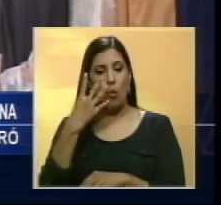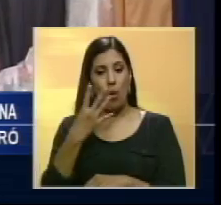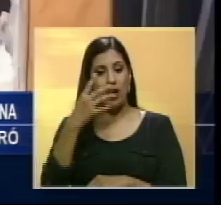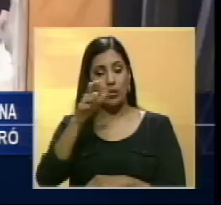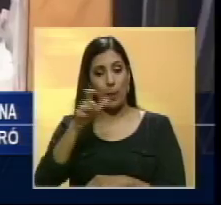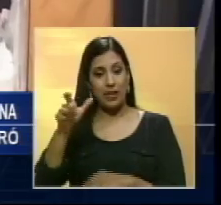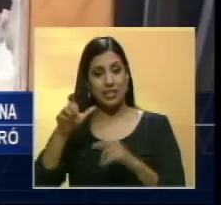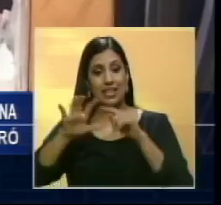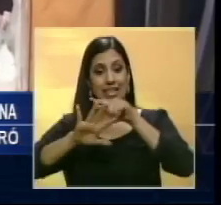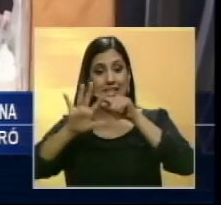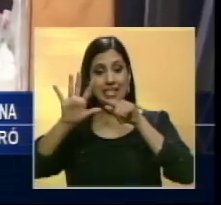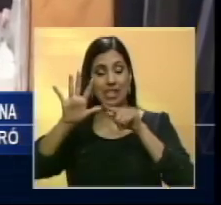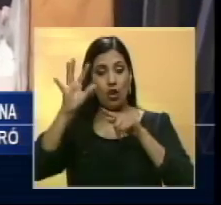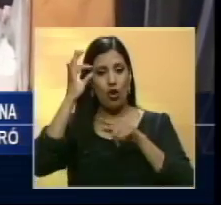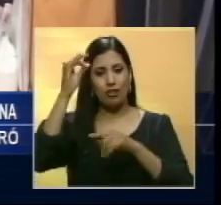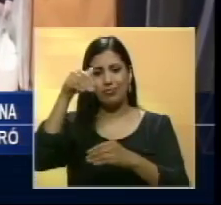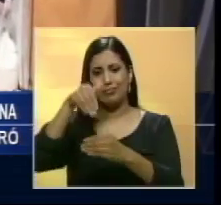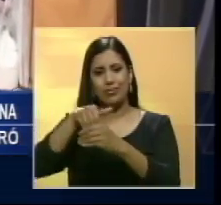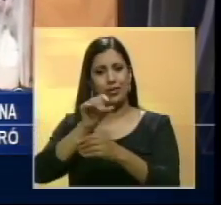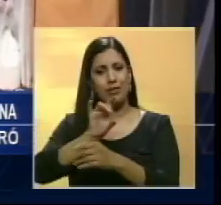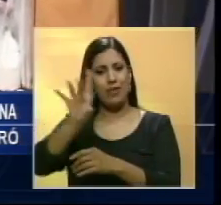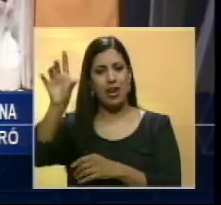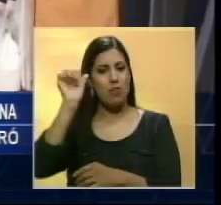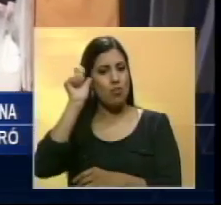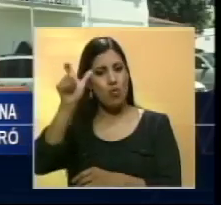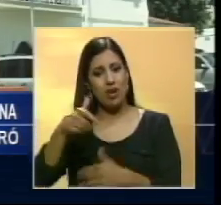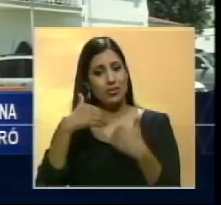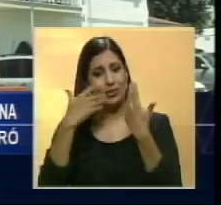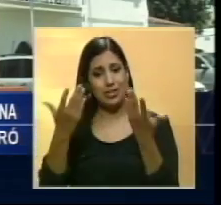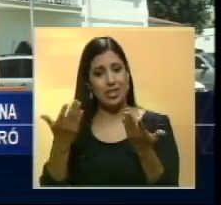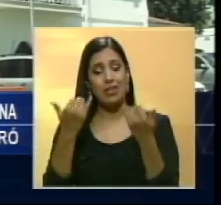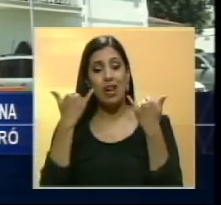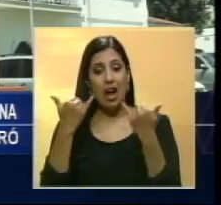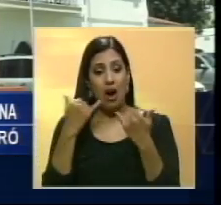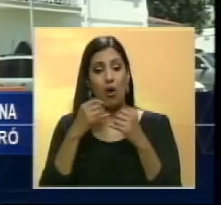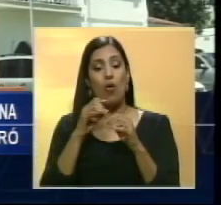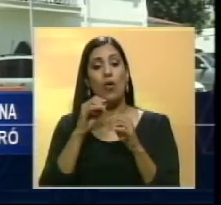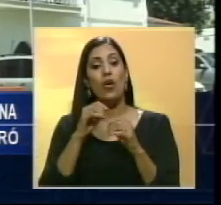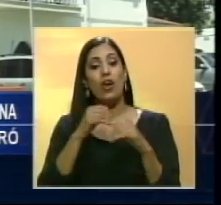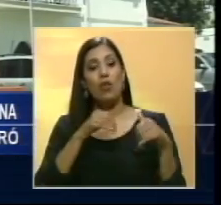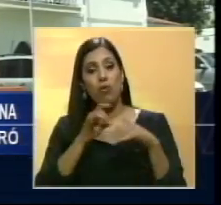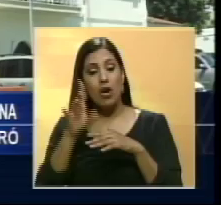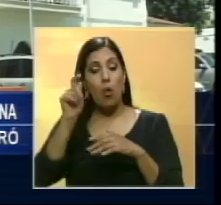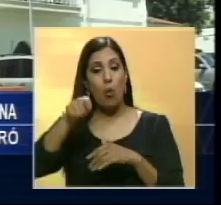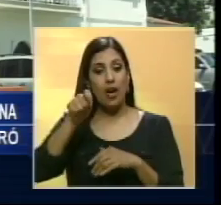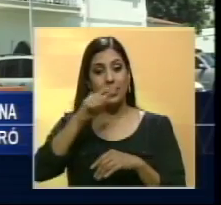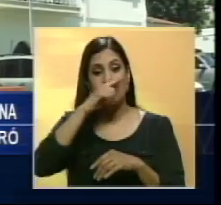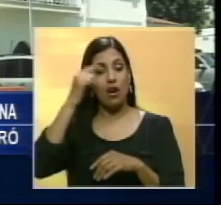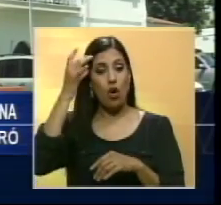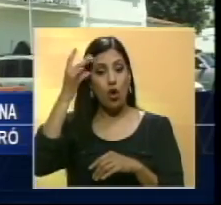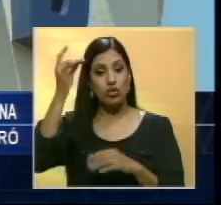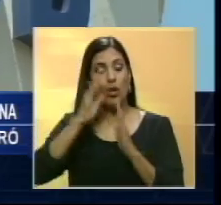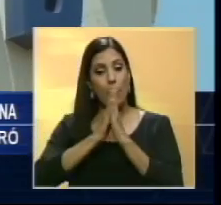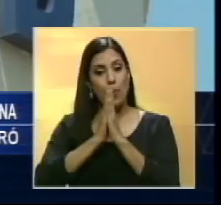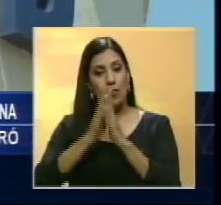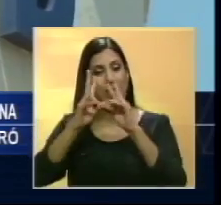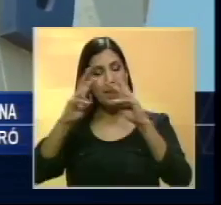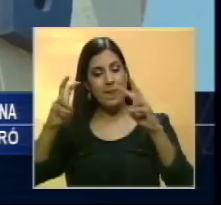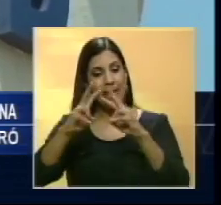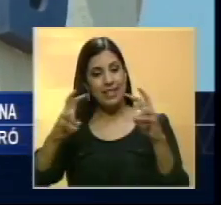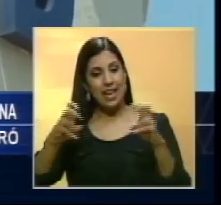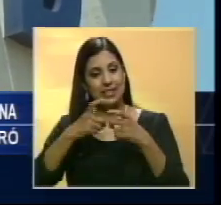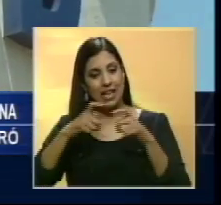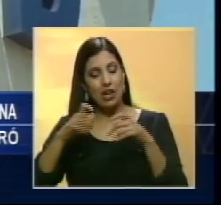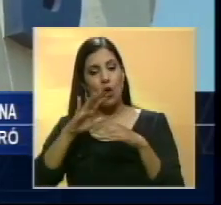de los 5 miembros del Consejo votaron a favor de este dictamen. Además de suspender provisionalmente a la jueza, el Consejo pidió a la Inspectoría